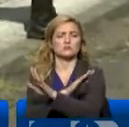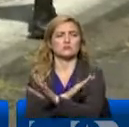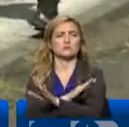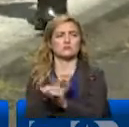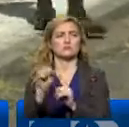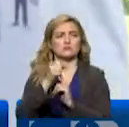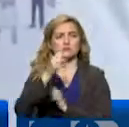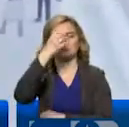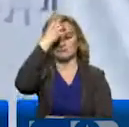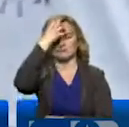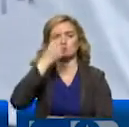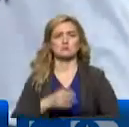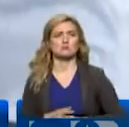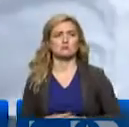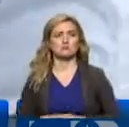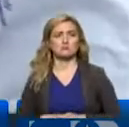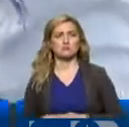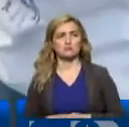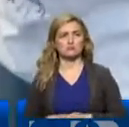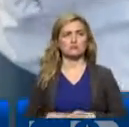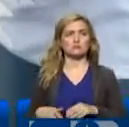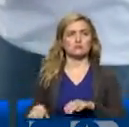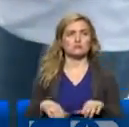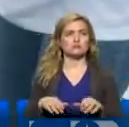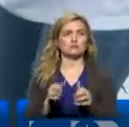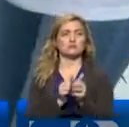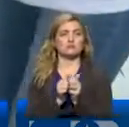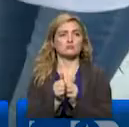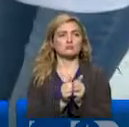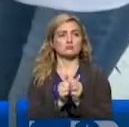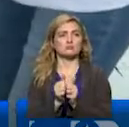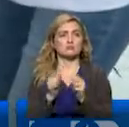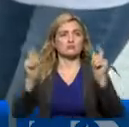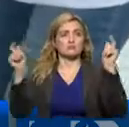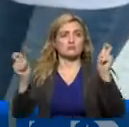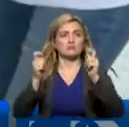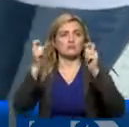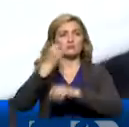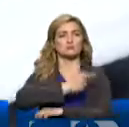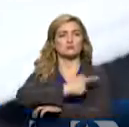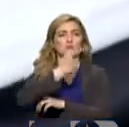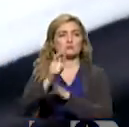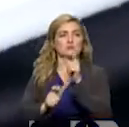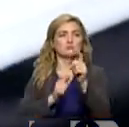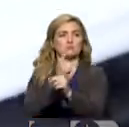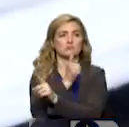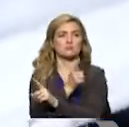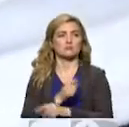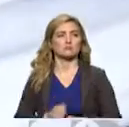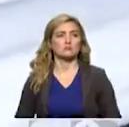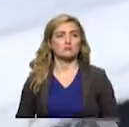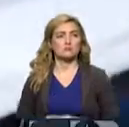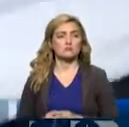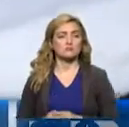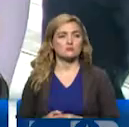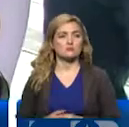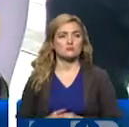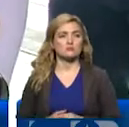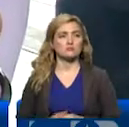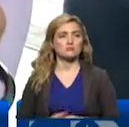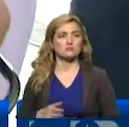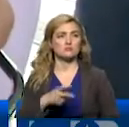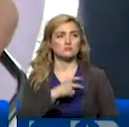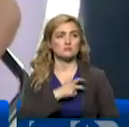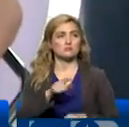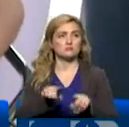el sistema educativo. En la actividad deportiva que se realizó en el marco de la celebración del Día de las Personas con Discapacidad, se condecoró